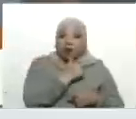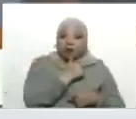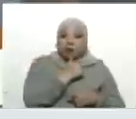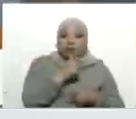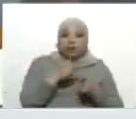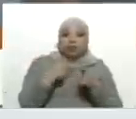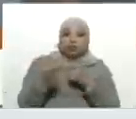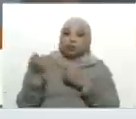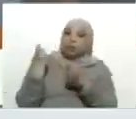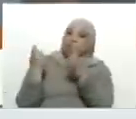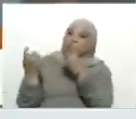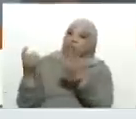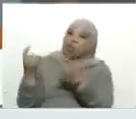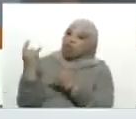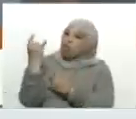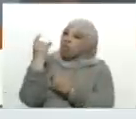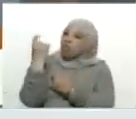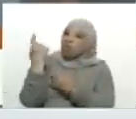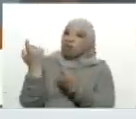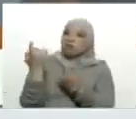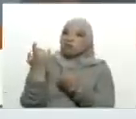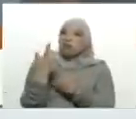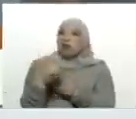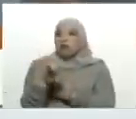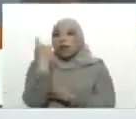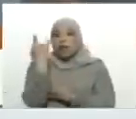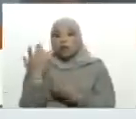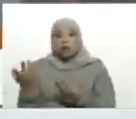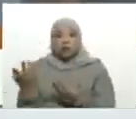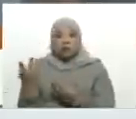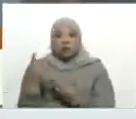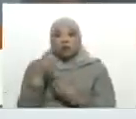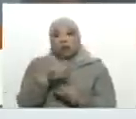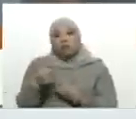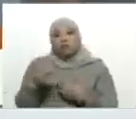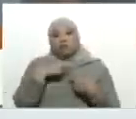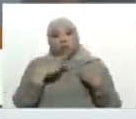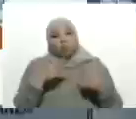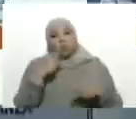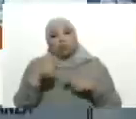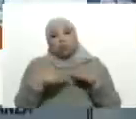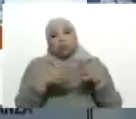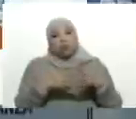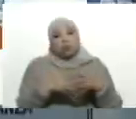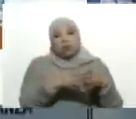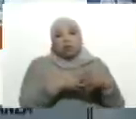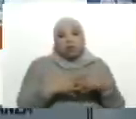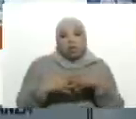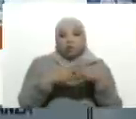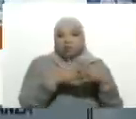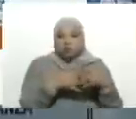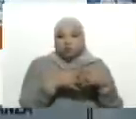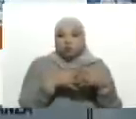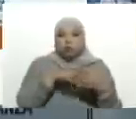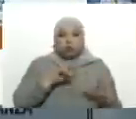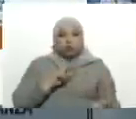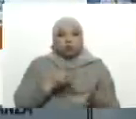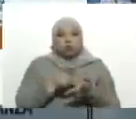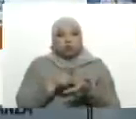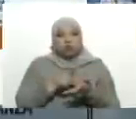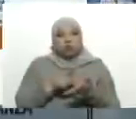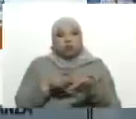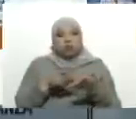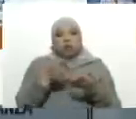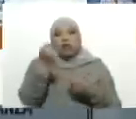del imperio más grande que haya presenciado la humanidad que haya existido en la historia de la humanidad y ese imperio